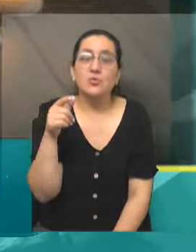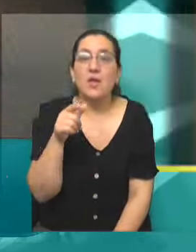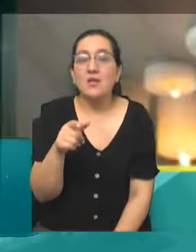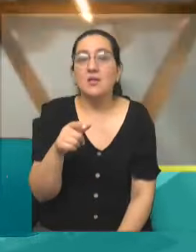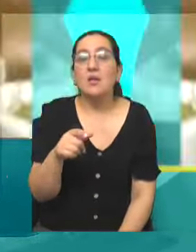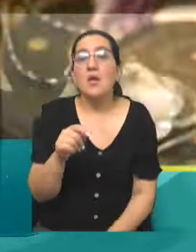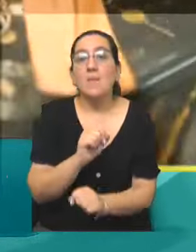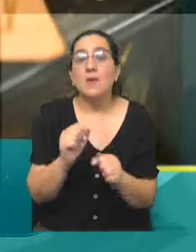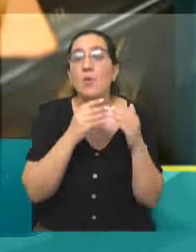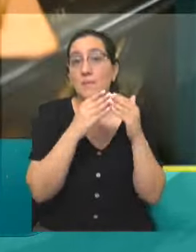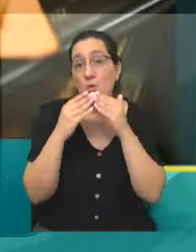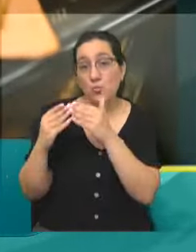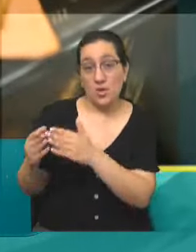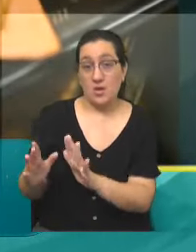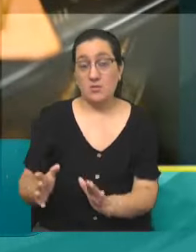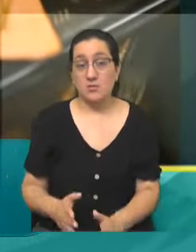blog para poder